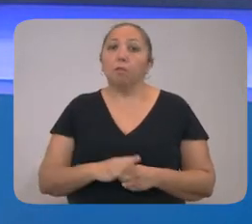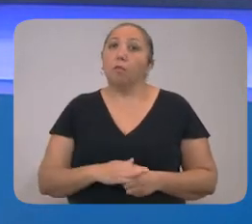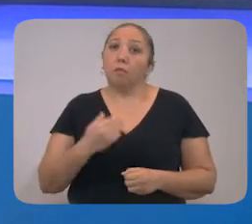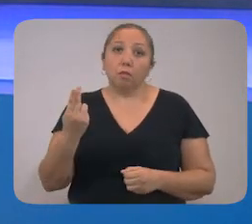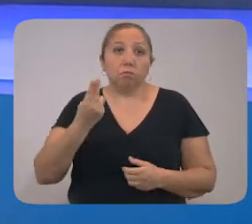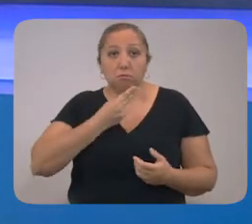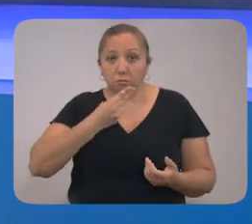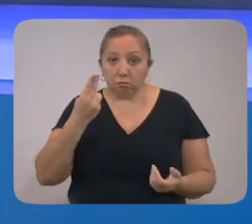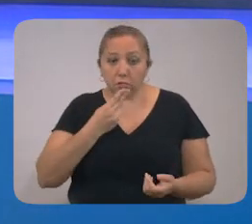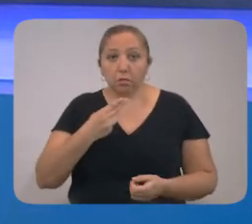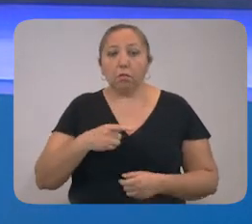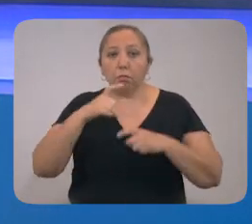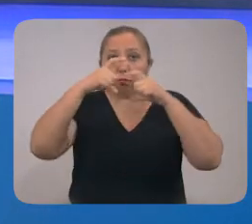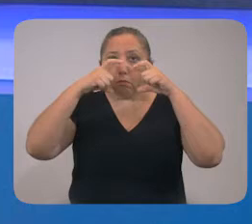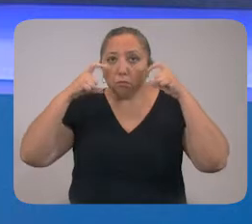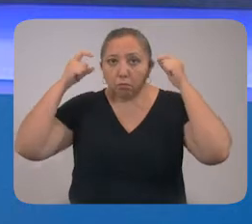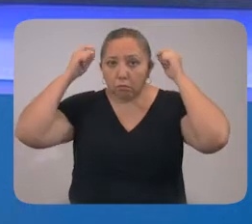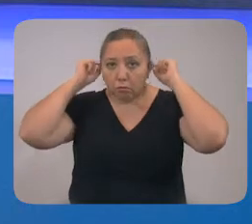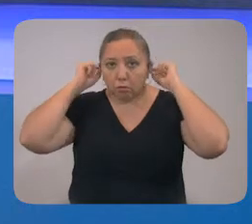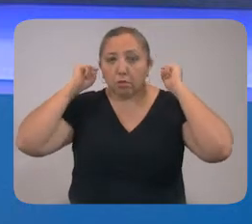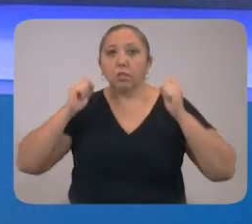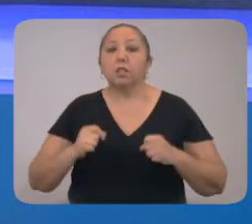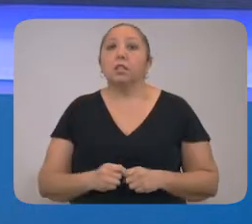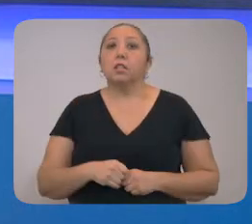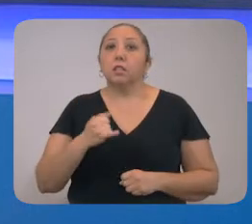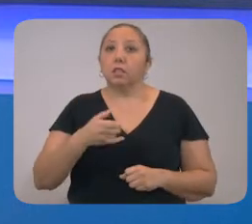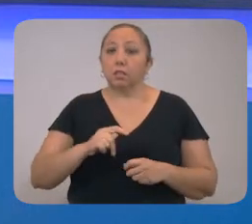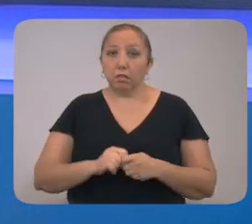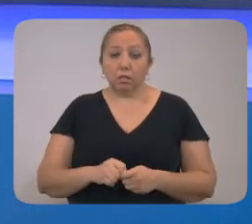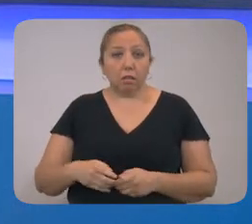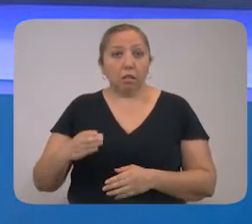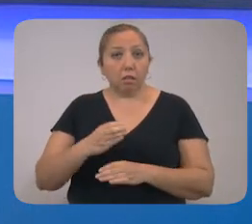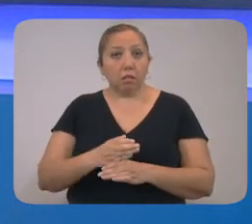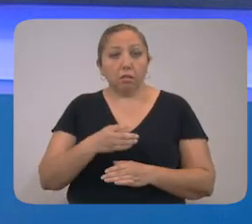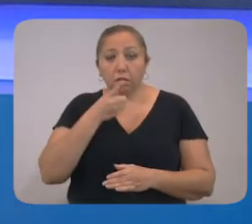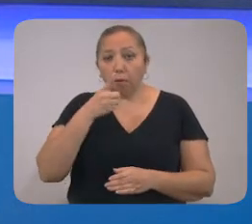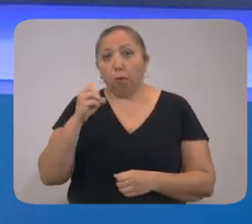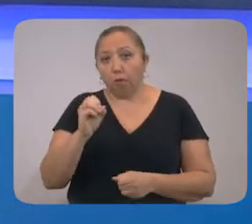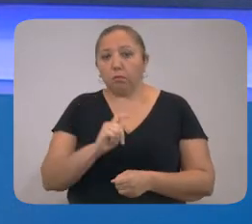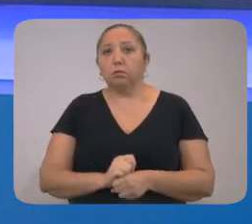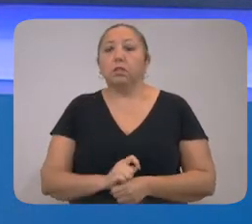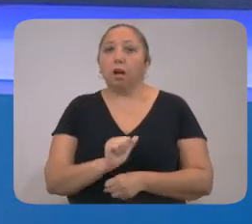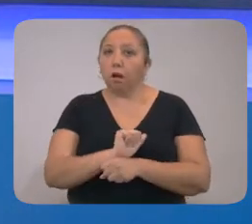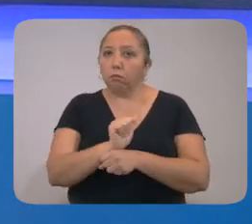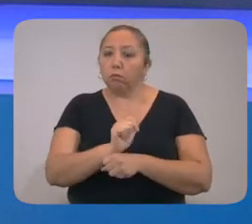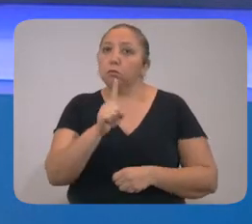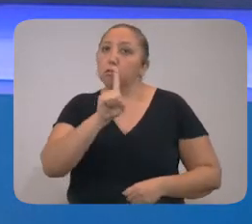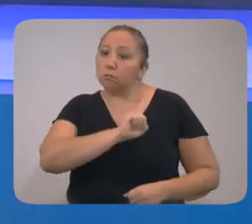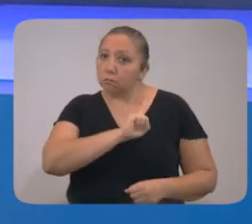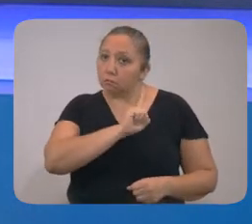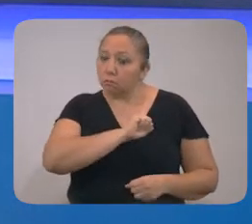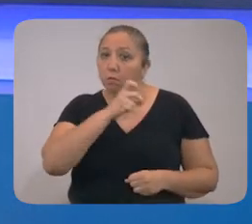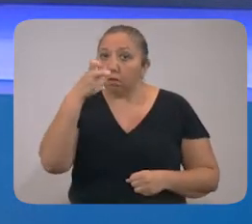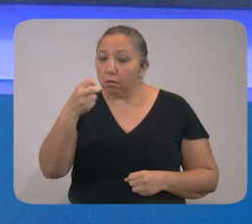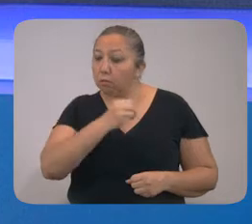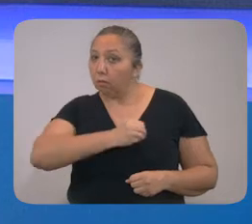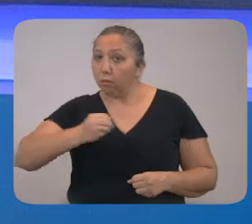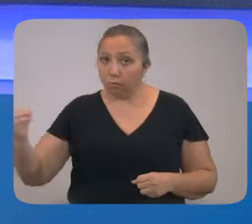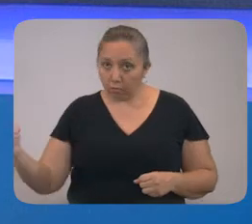indispensable tienen que usar el tapabocas y si se transportan en automóvil tienen que ir solos. Estas medidas son